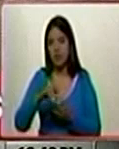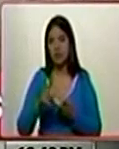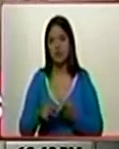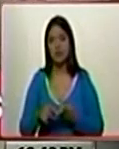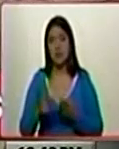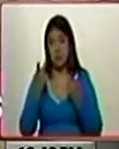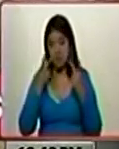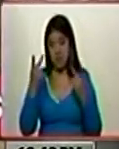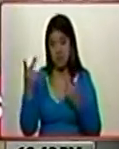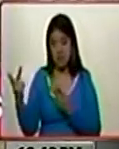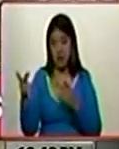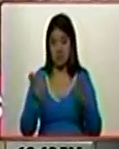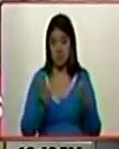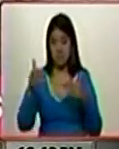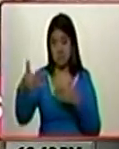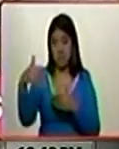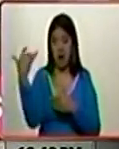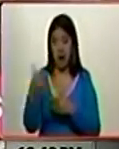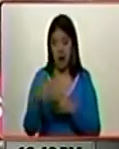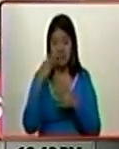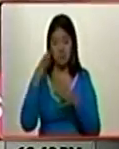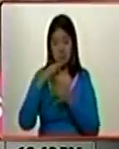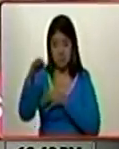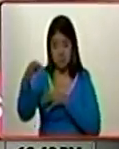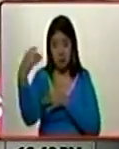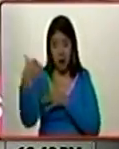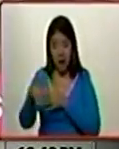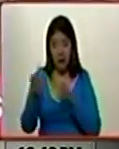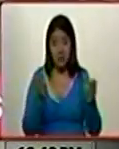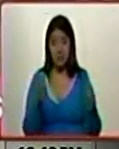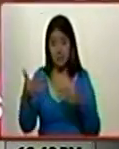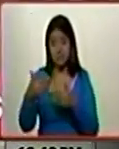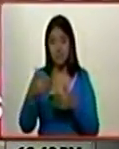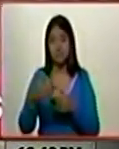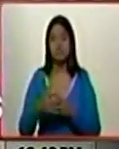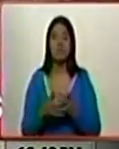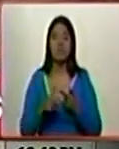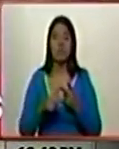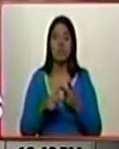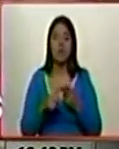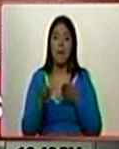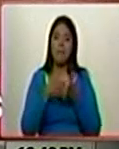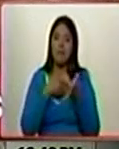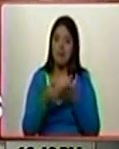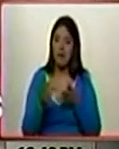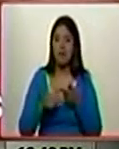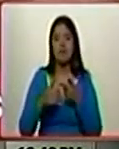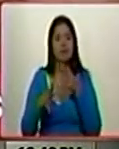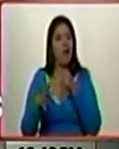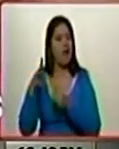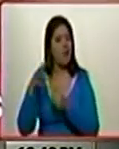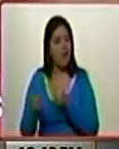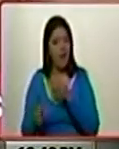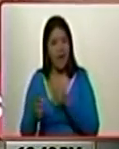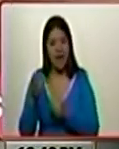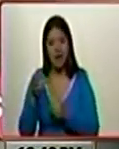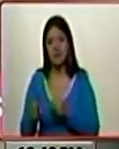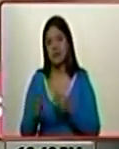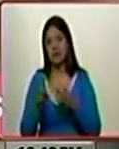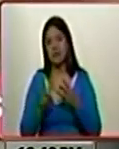se ven al fondo del depósito, del galpón, margarina, leche en polvo, leche